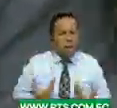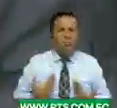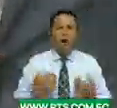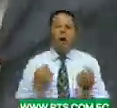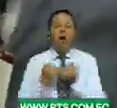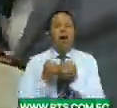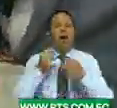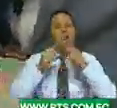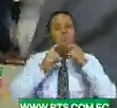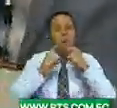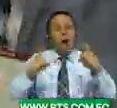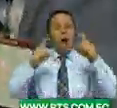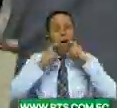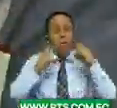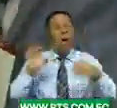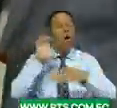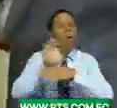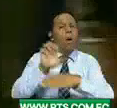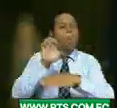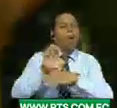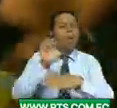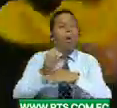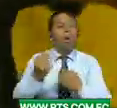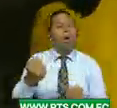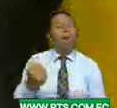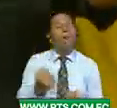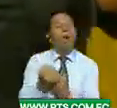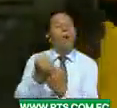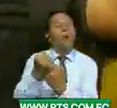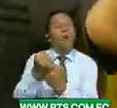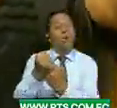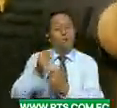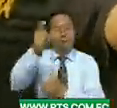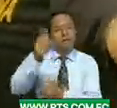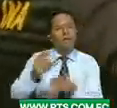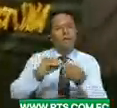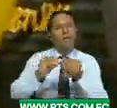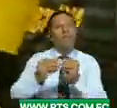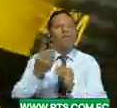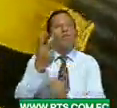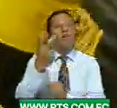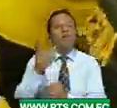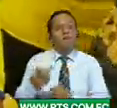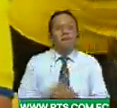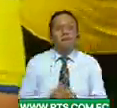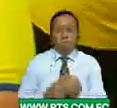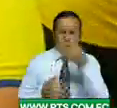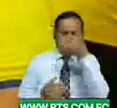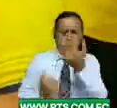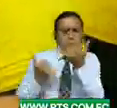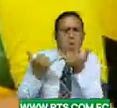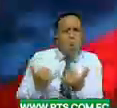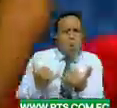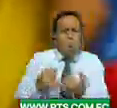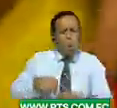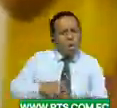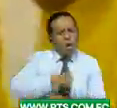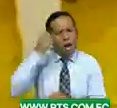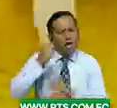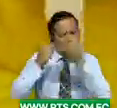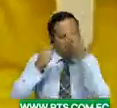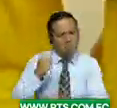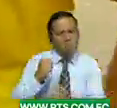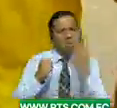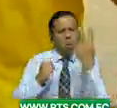era la forma de apoyo del jugador número 12. ¡Ecuador! ¡Ecuador! ¡Ecuador! Hoy día le ganamos a Argentina 2-1. Hoy día